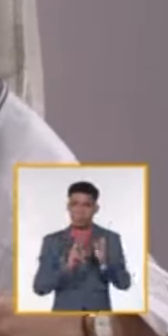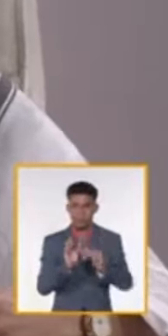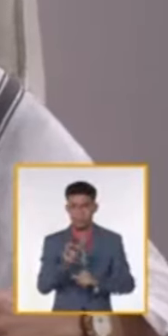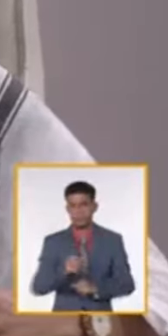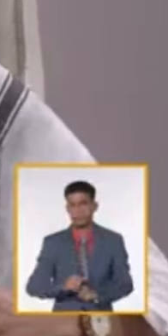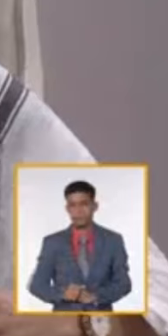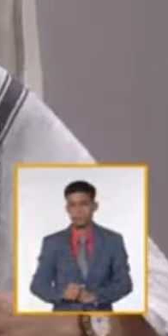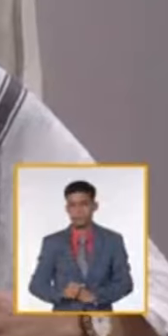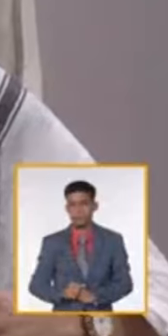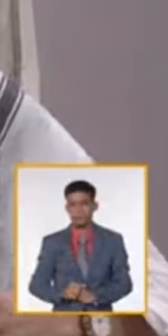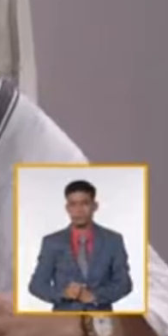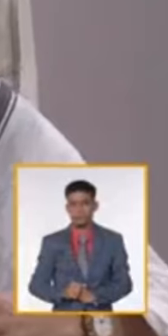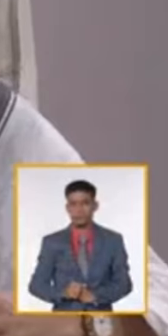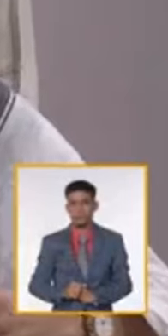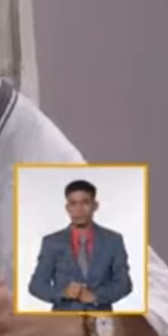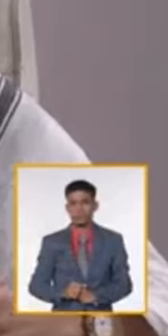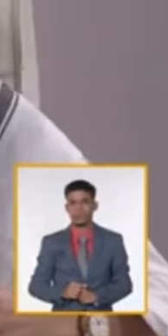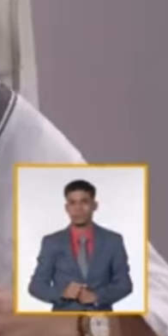esta represión